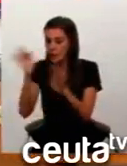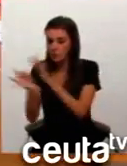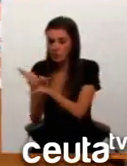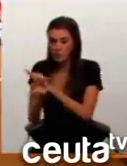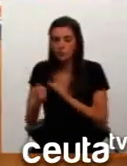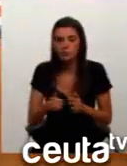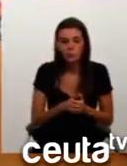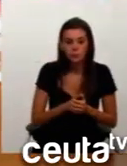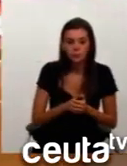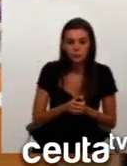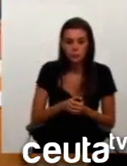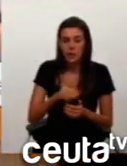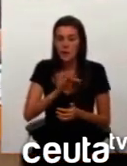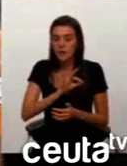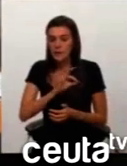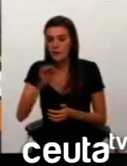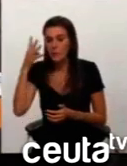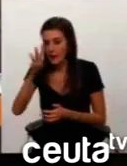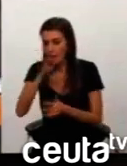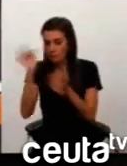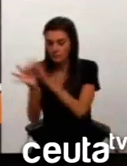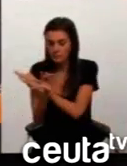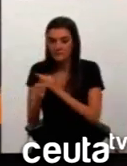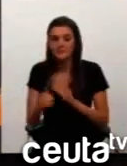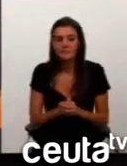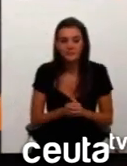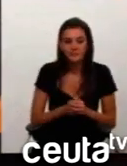hacer. Señora Ahmed, tiene usted la palabra.